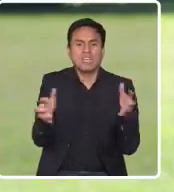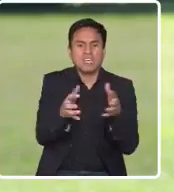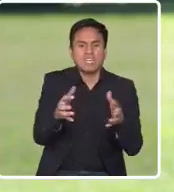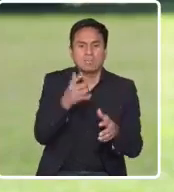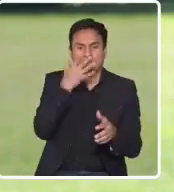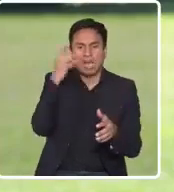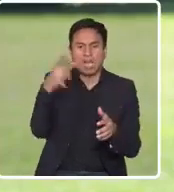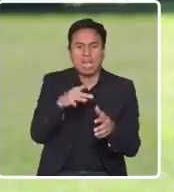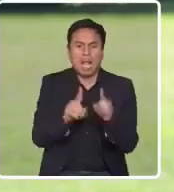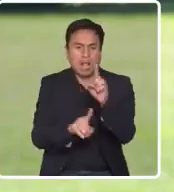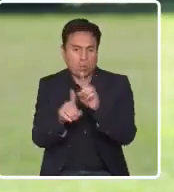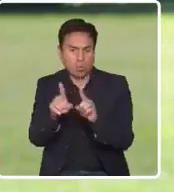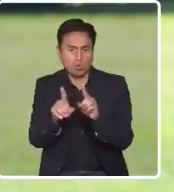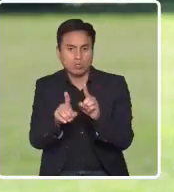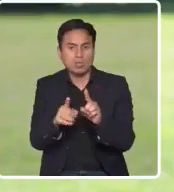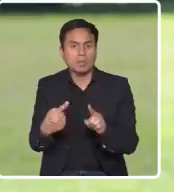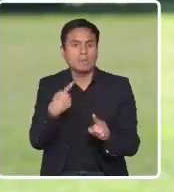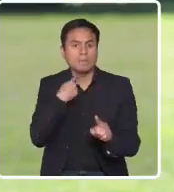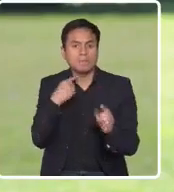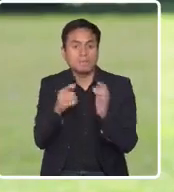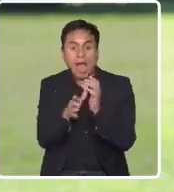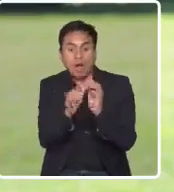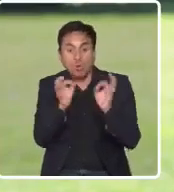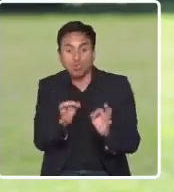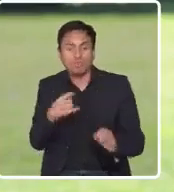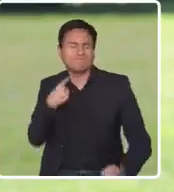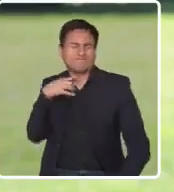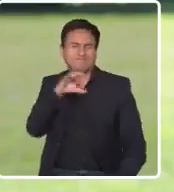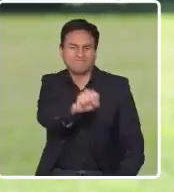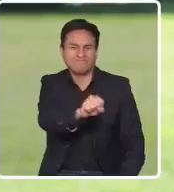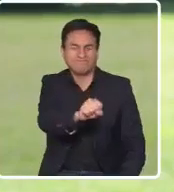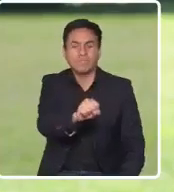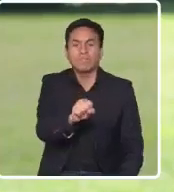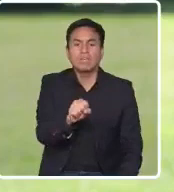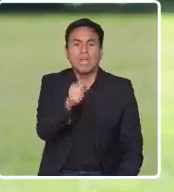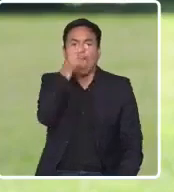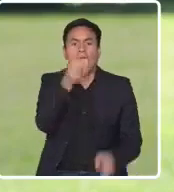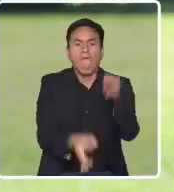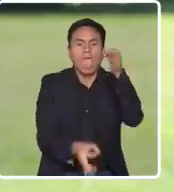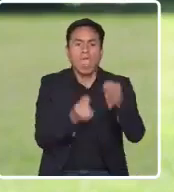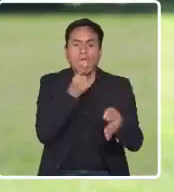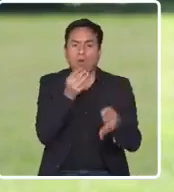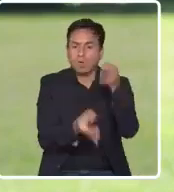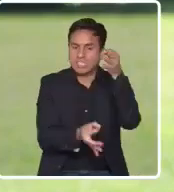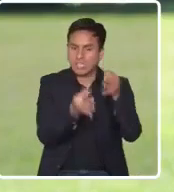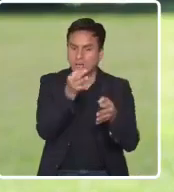criminales. Los vamos a pillar. Los vamos a enjuiciar.